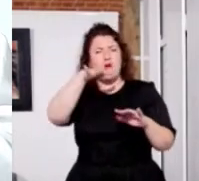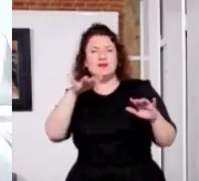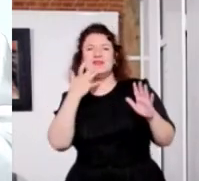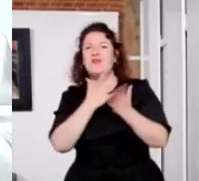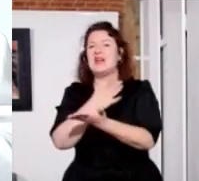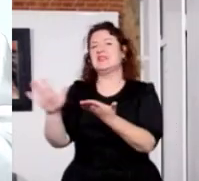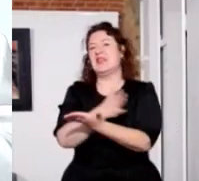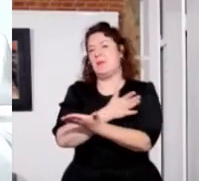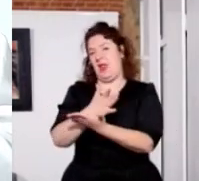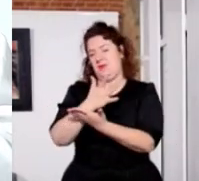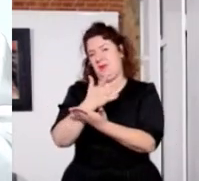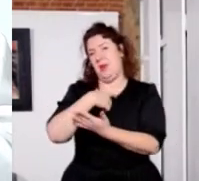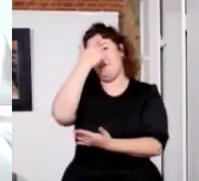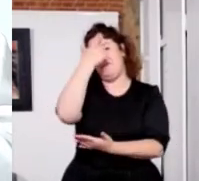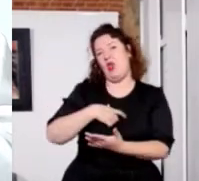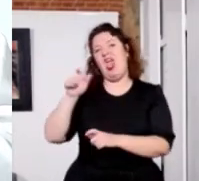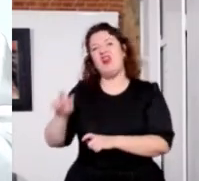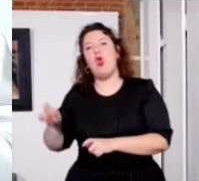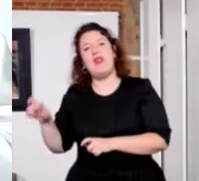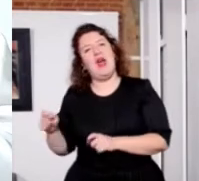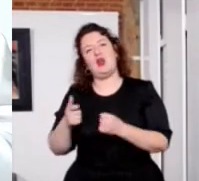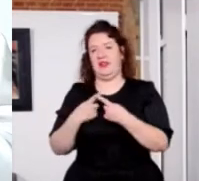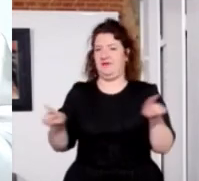persona y el ciudadano o la ciudadana.